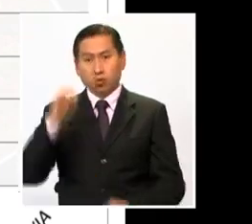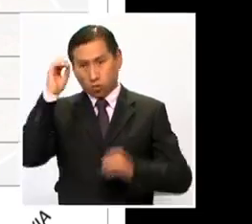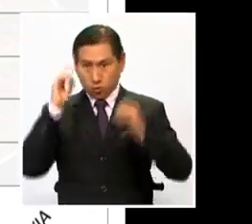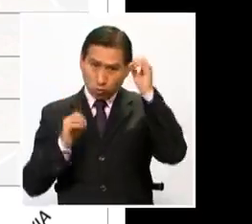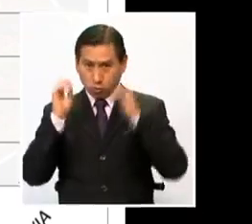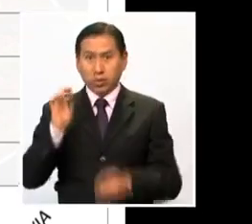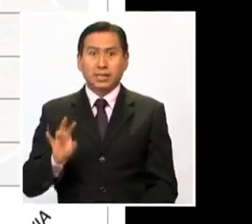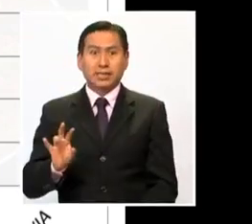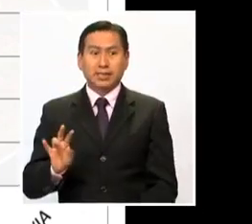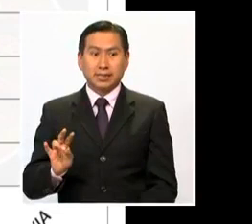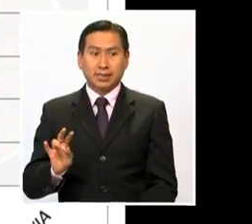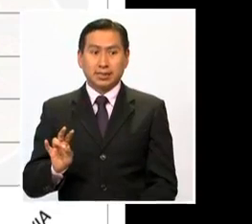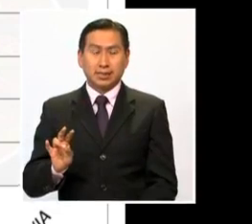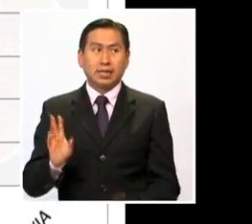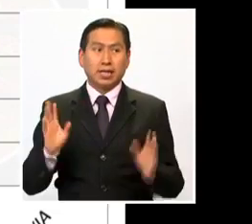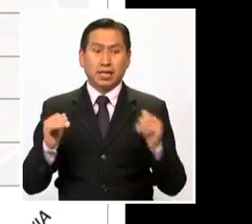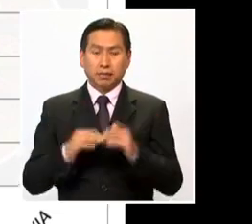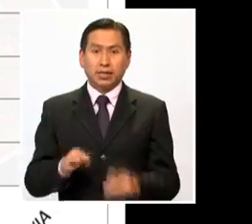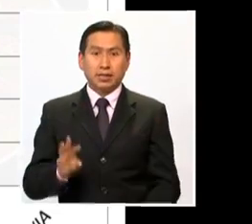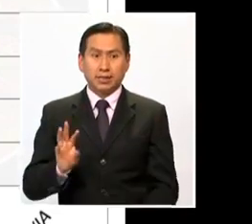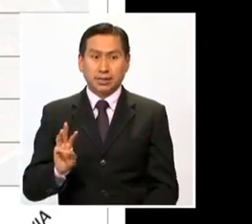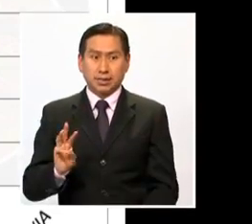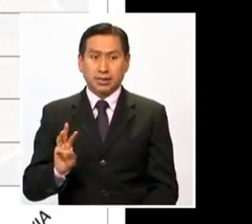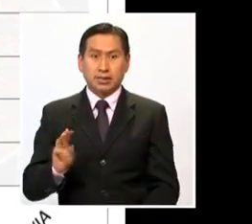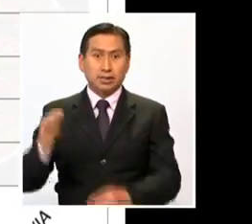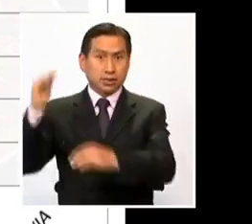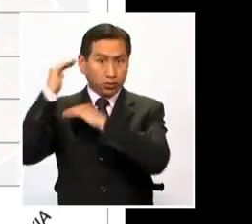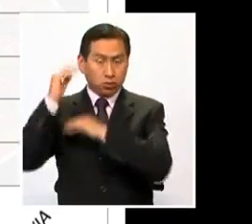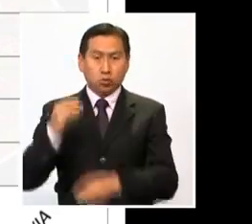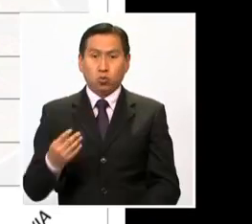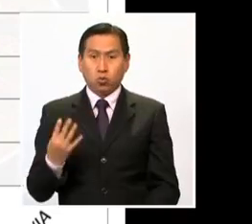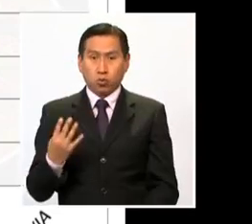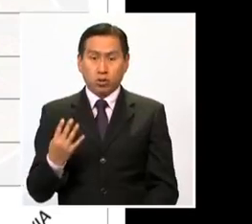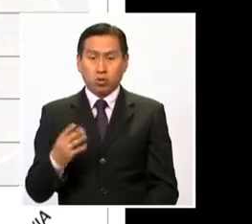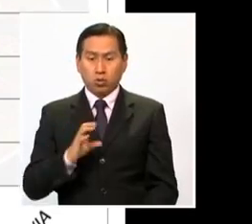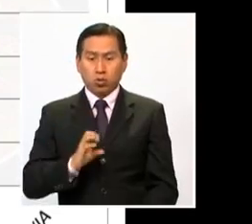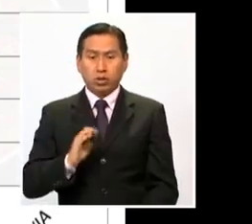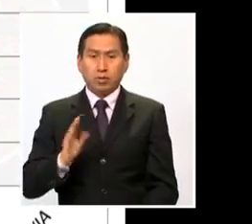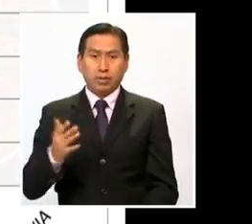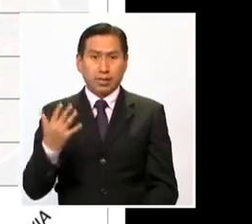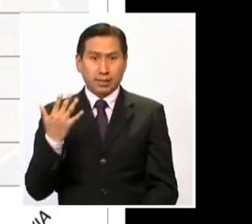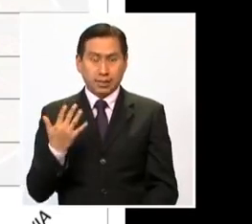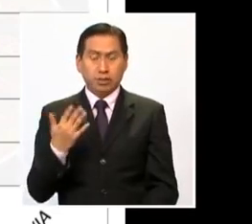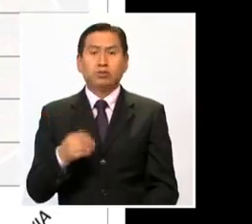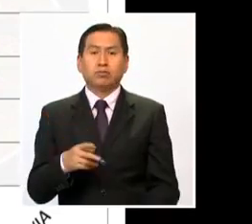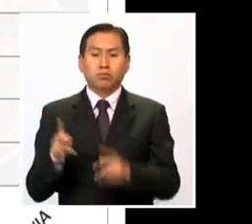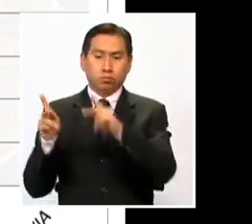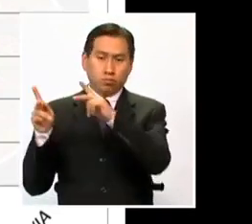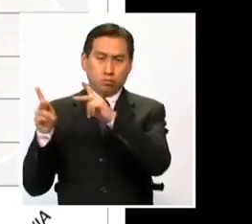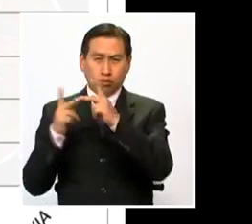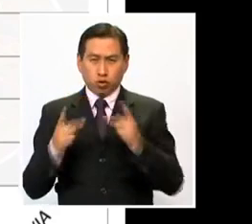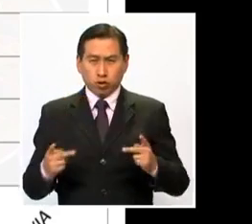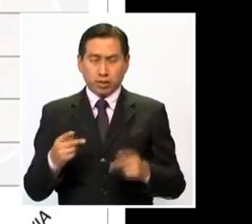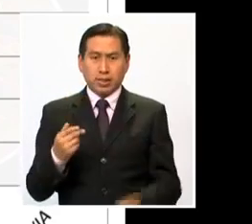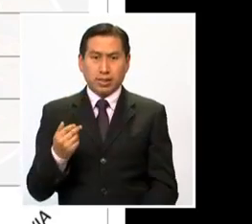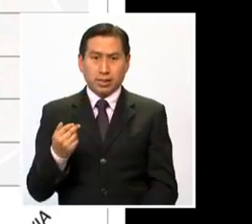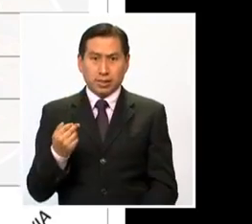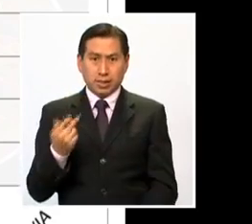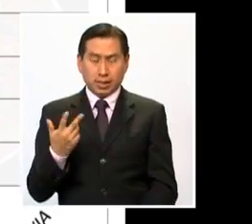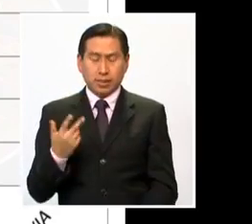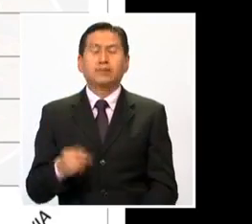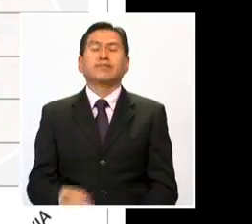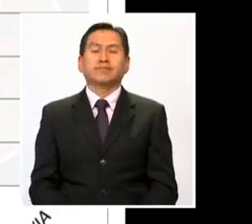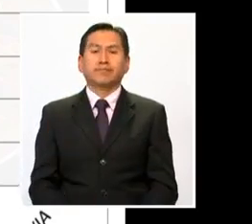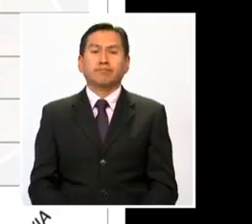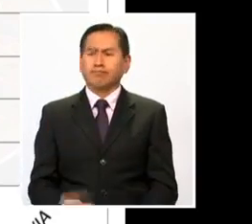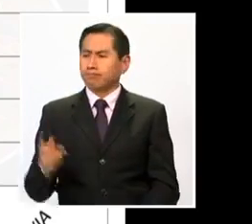17 la paz 6 santa cruz 4 cochabamba 5 potosí 3 entonces